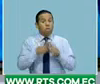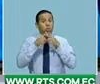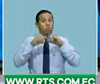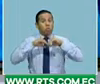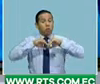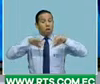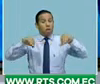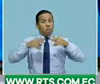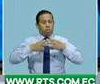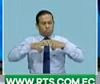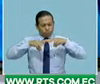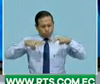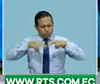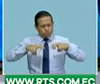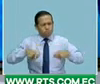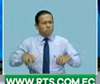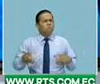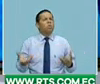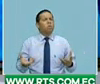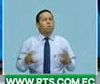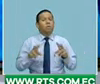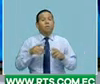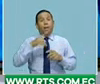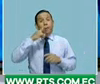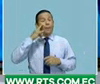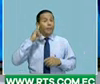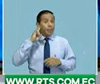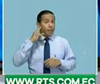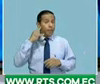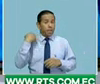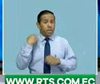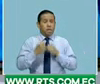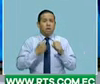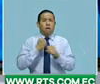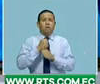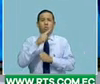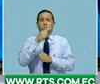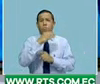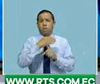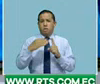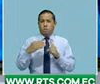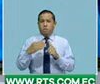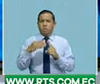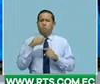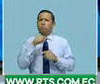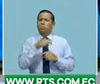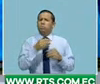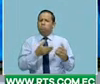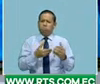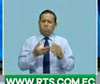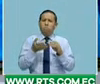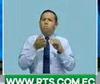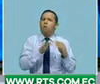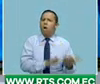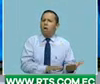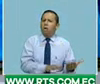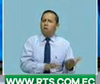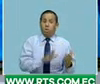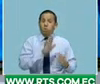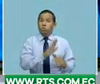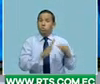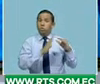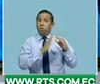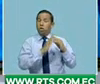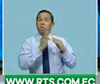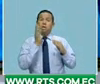determinar las circunstancias de la muerte de una niña de 1 año y medio cuando se encontraba en el domicilio junto a su madre y padrastro.